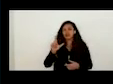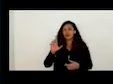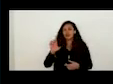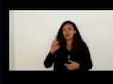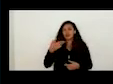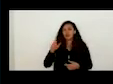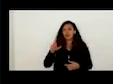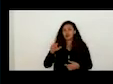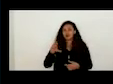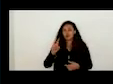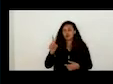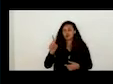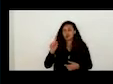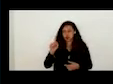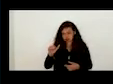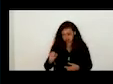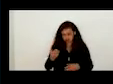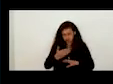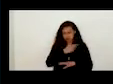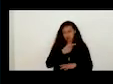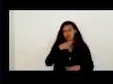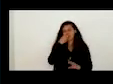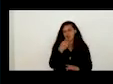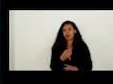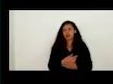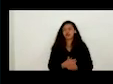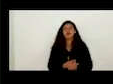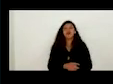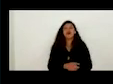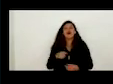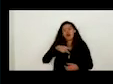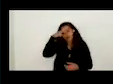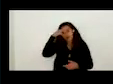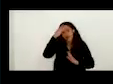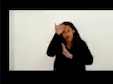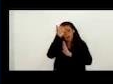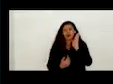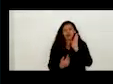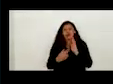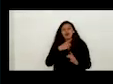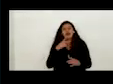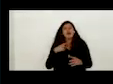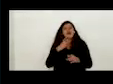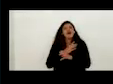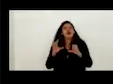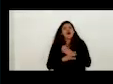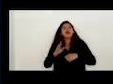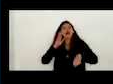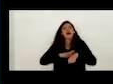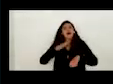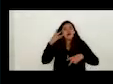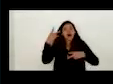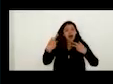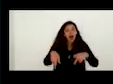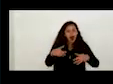mencionábamos anteriormente, que ha bajado el consumo en México y que debería ser de los productos que más se deben de consumir por lo